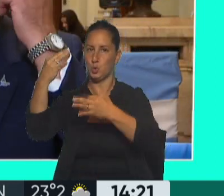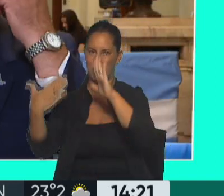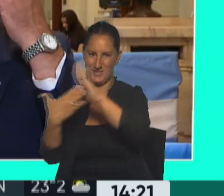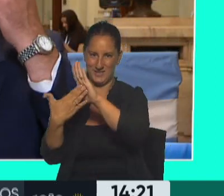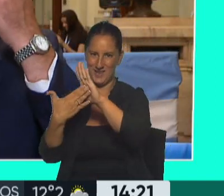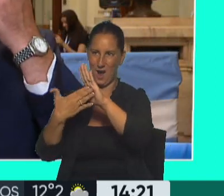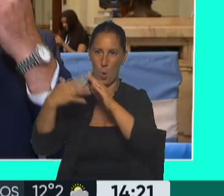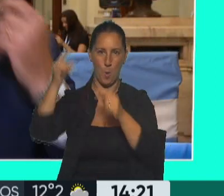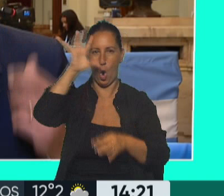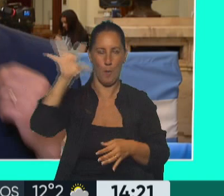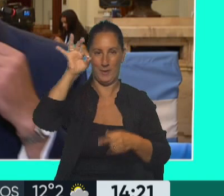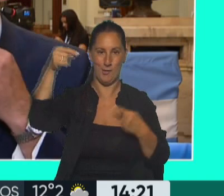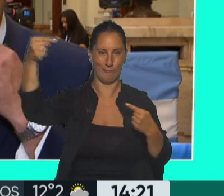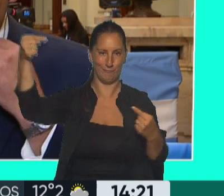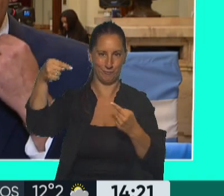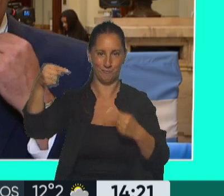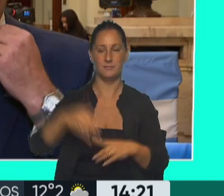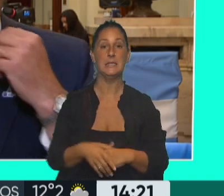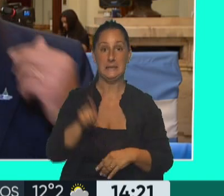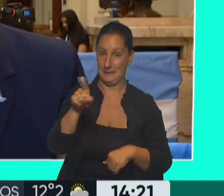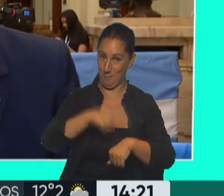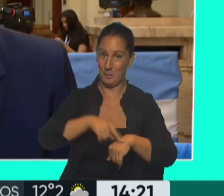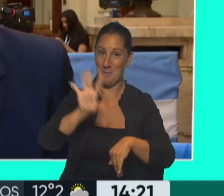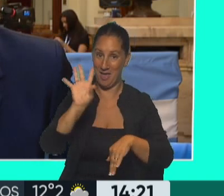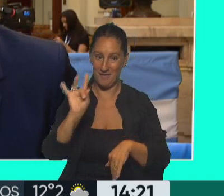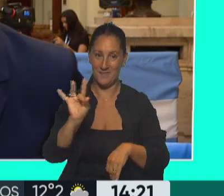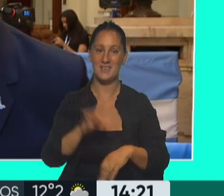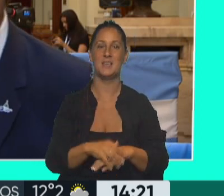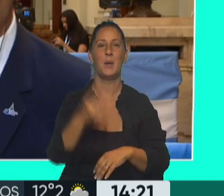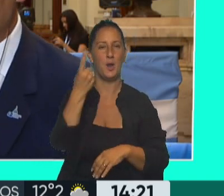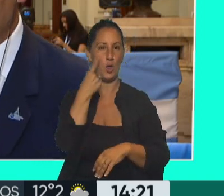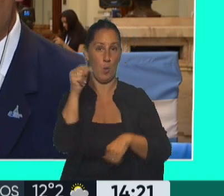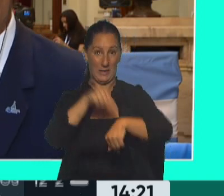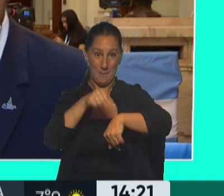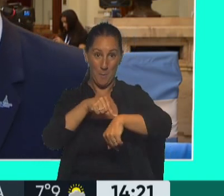Sí, bueno. Creo que fue el momento más álgido, ¿no? Vimos la oposición,